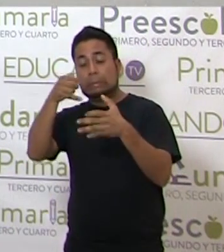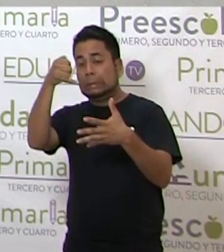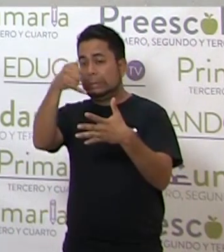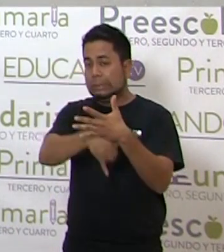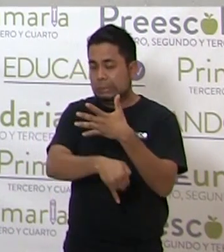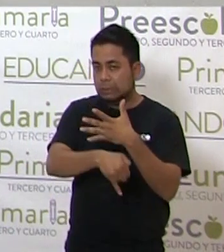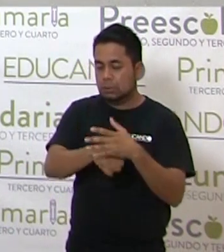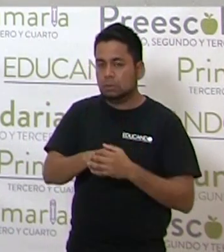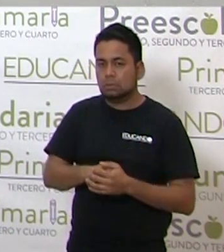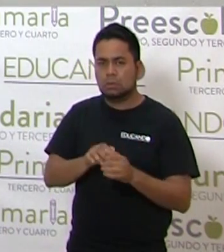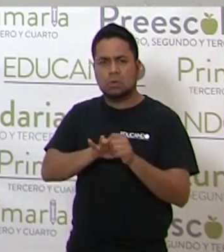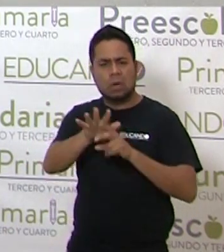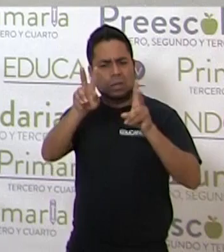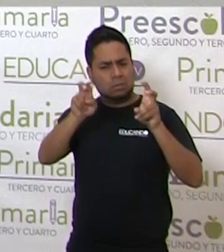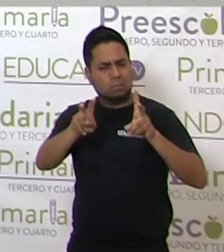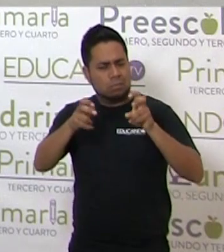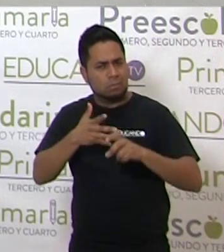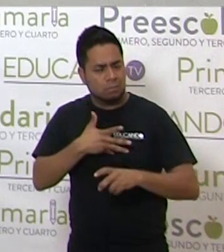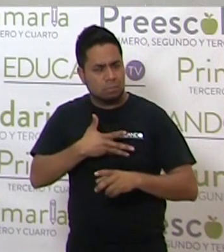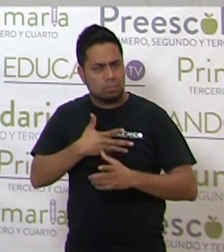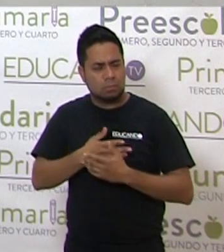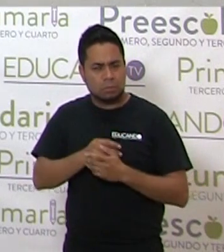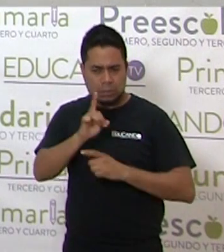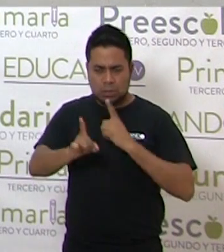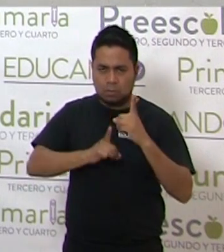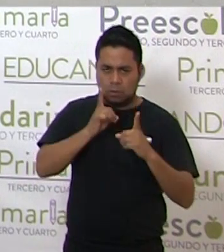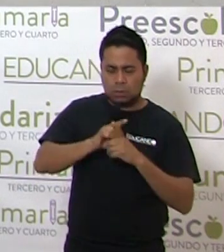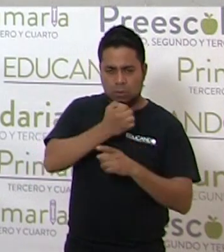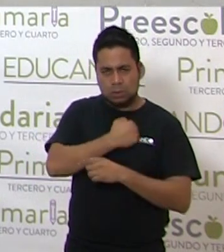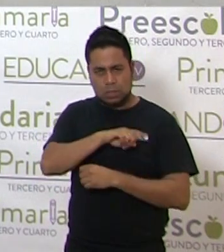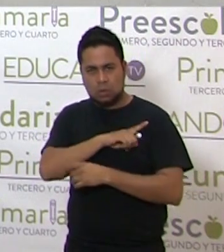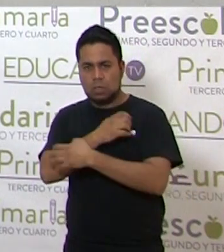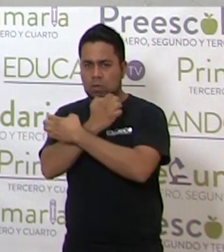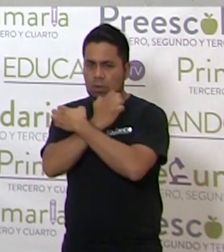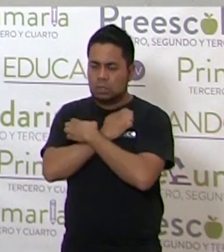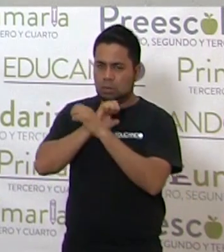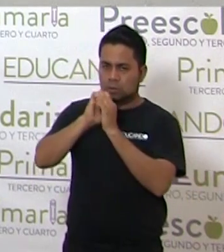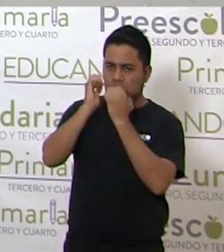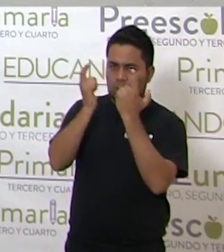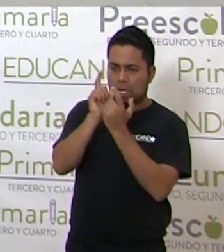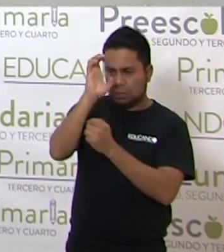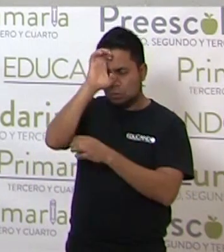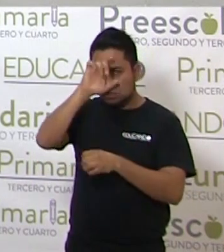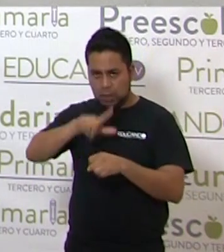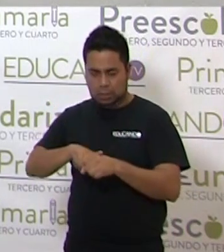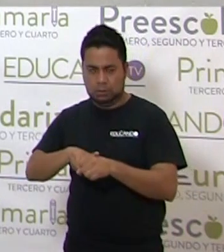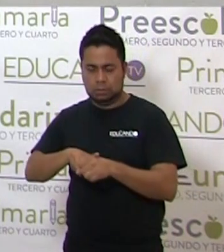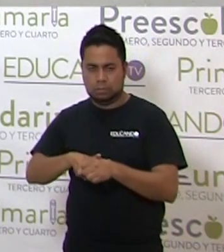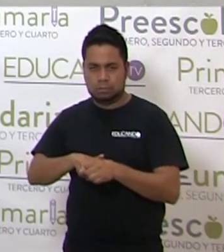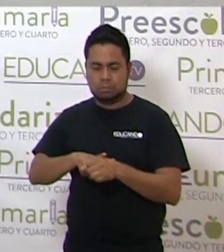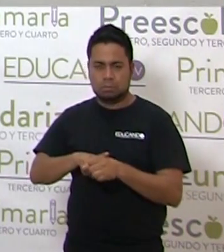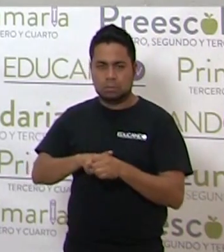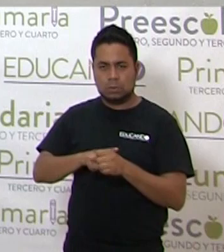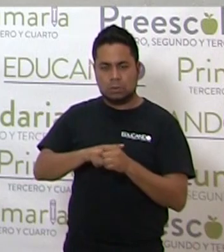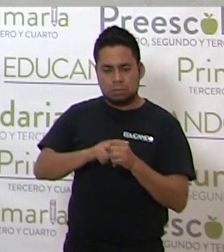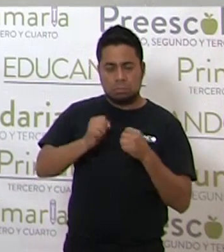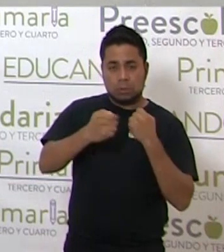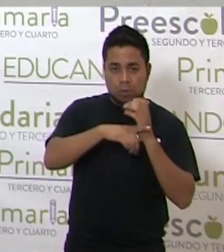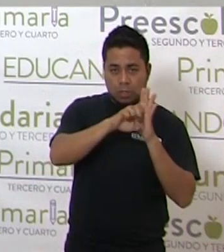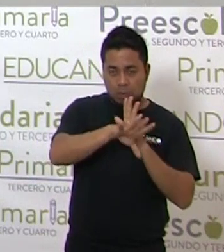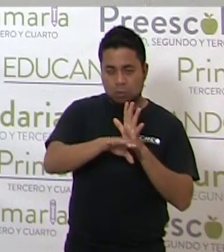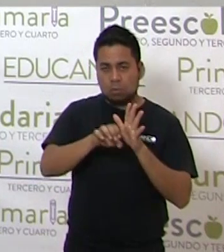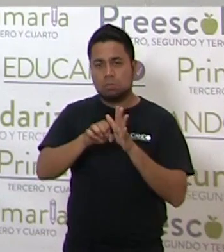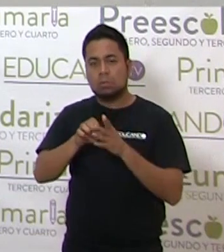profundidad. ¿Qué temas abordan? Deportivos, de salud, educativos, sociales y culturales. Algunos ejemplos son